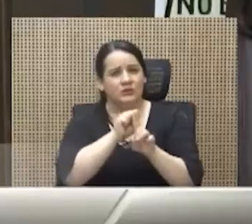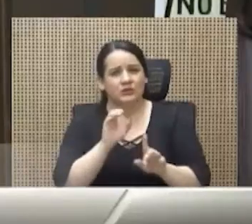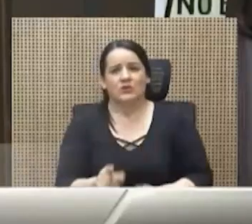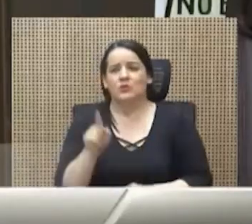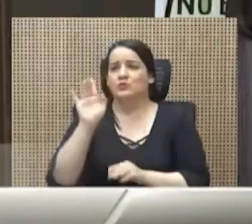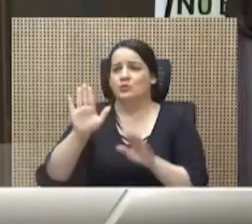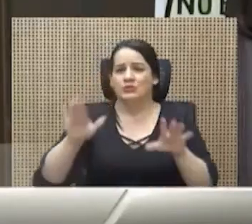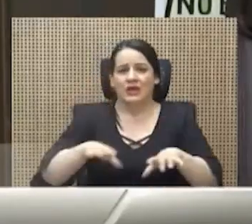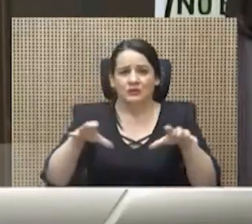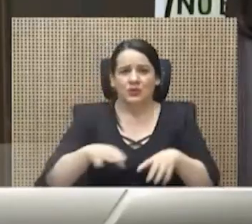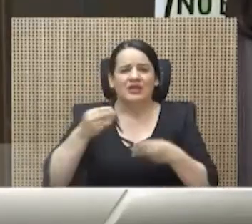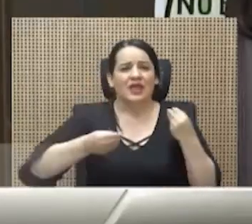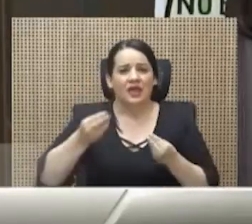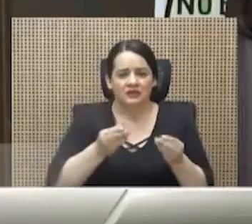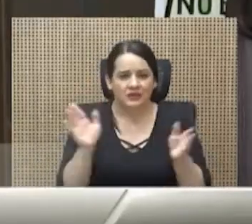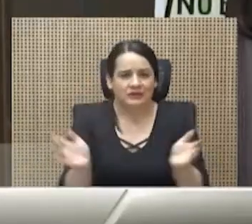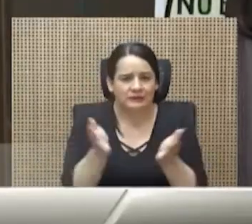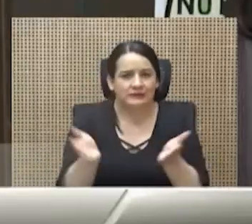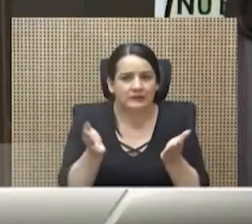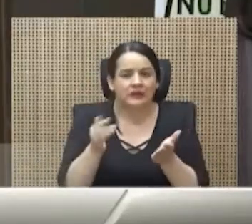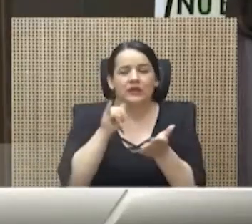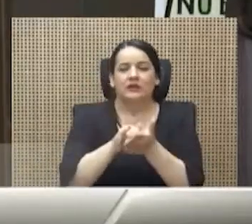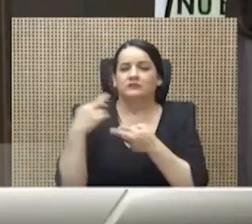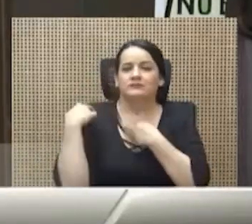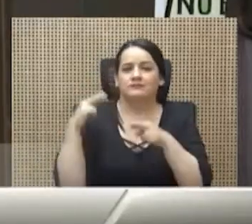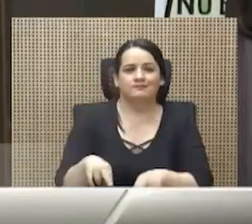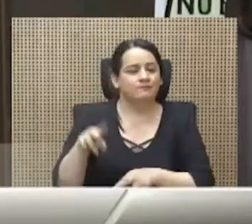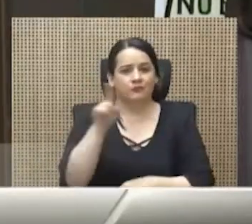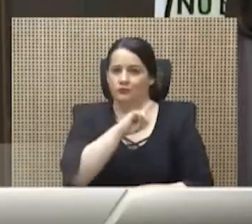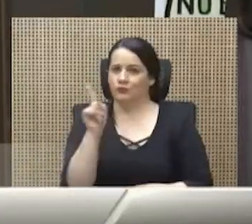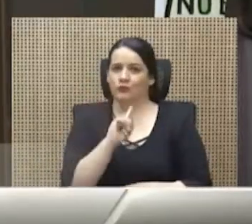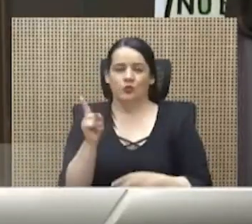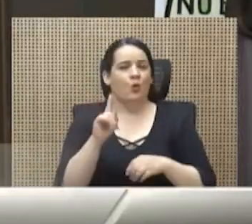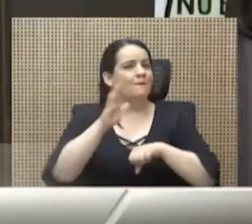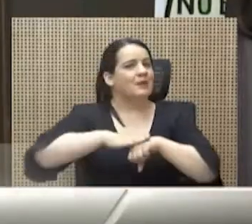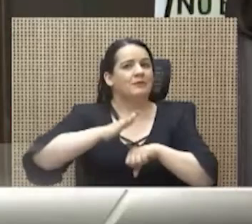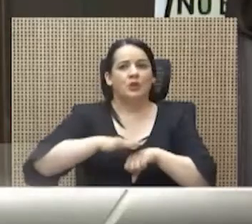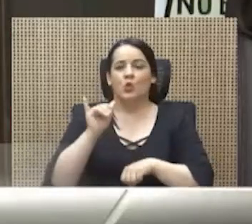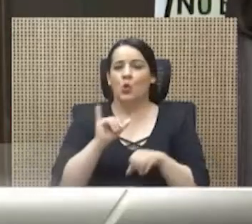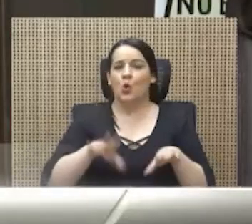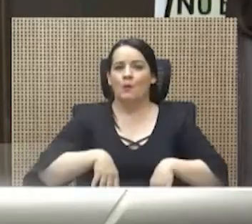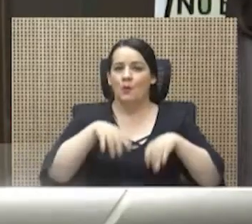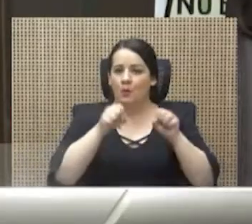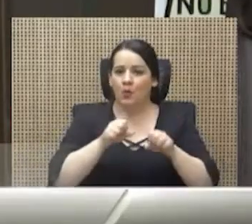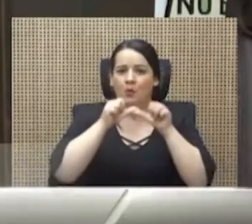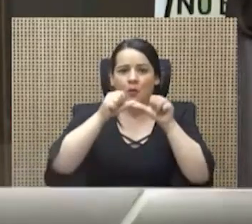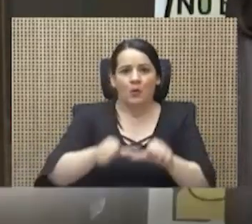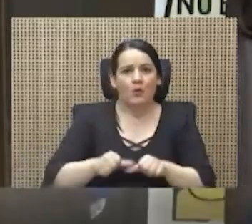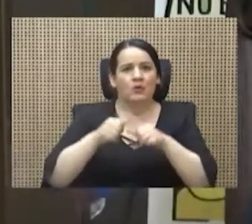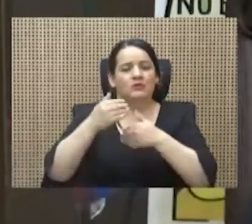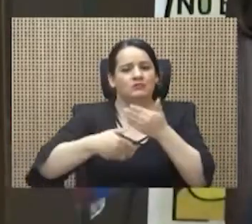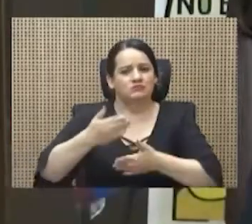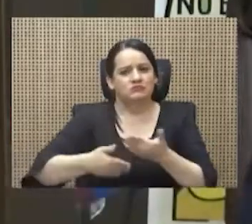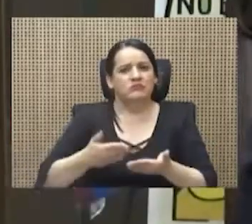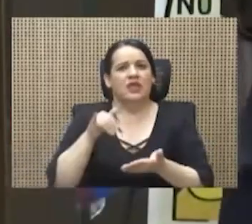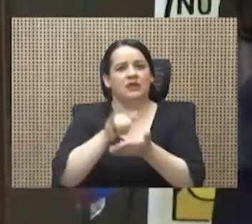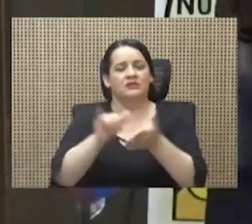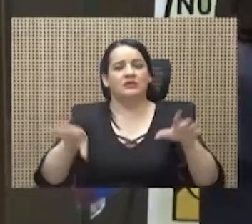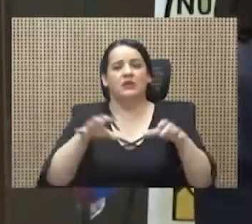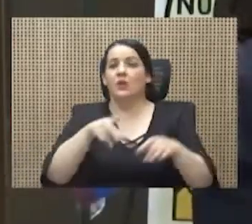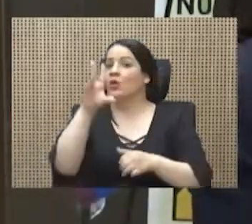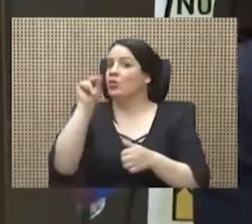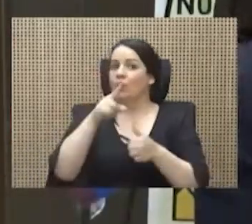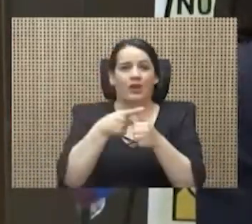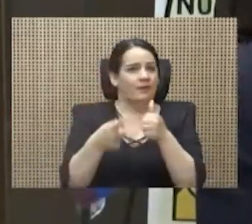propiciarlo. Eso es irresponsable. No vamos a permitirle como poder seguir pasando por alto las acciones. No es la